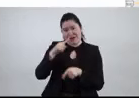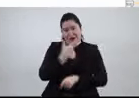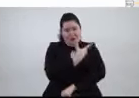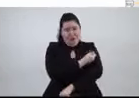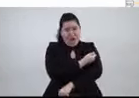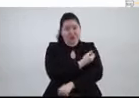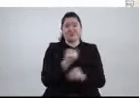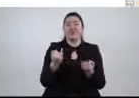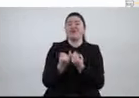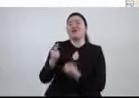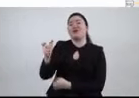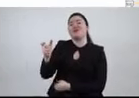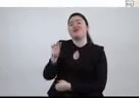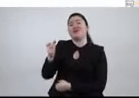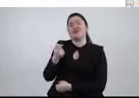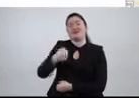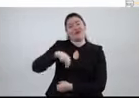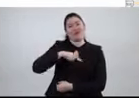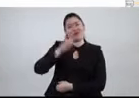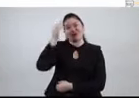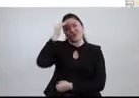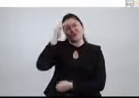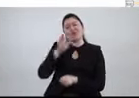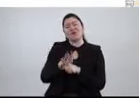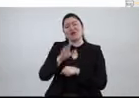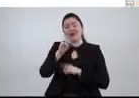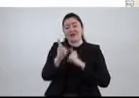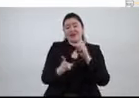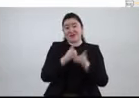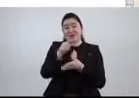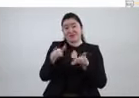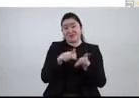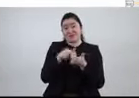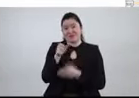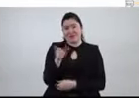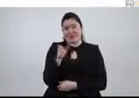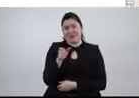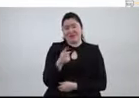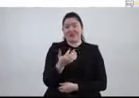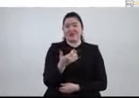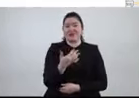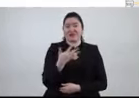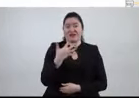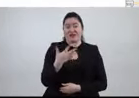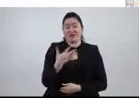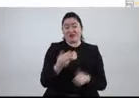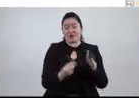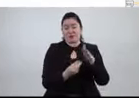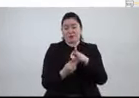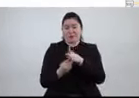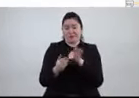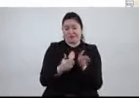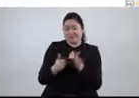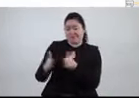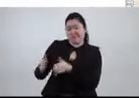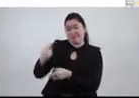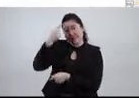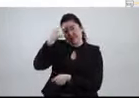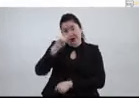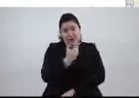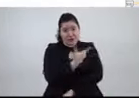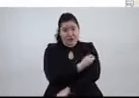muy conocida y que utilizamos habitualmente, que es el Deportivo Xochimilco, con 55 células vacunadoras. Y